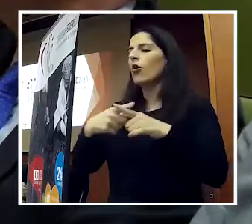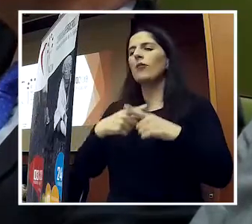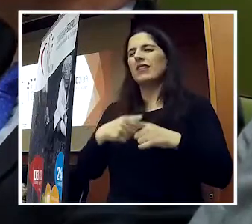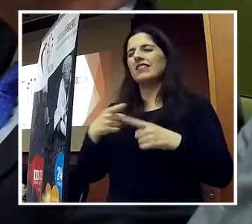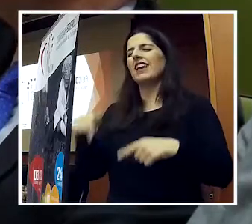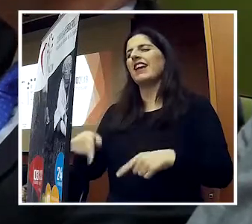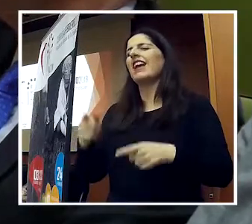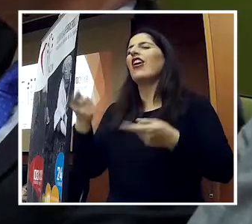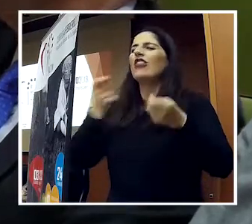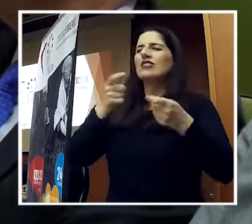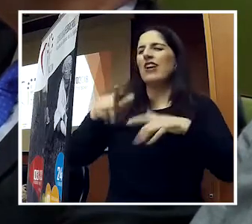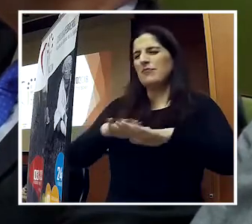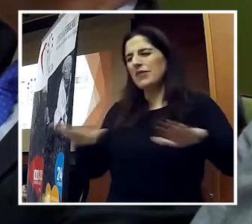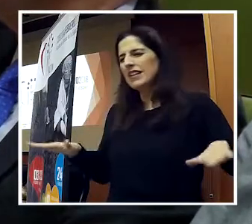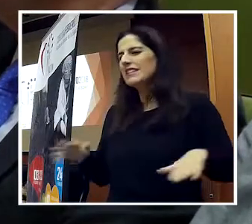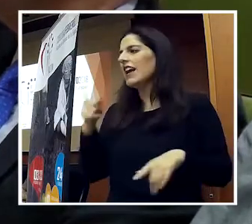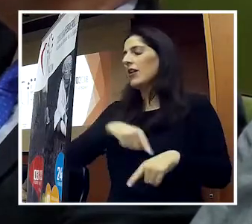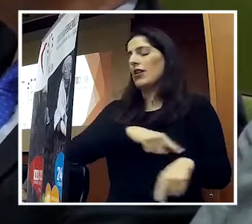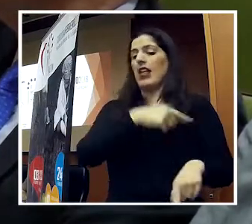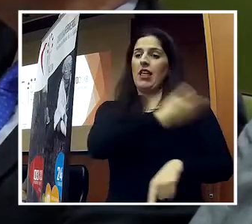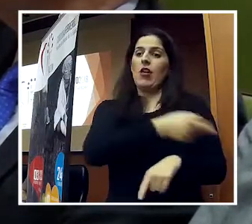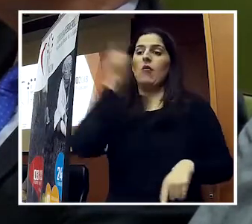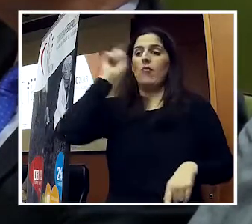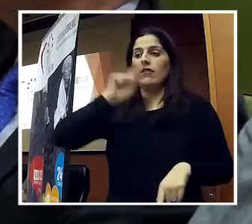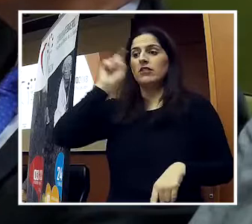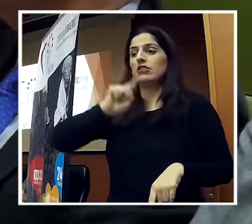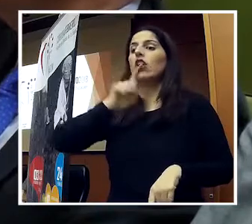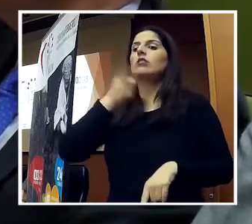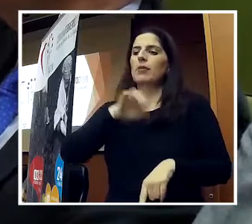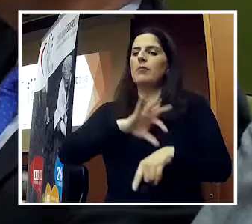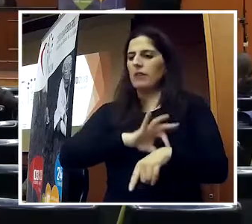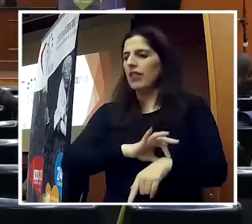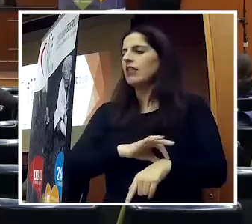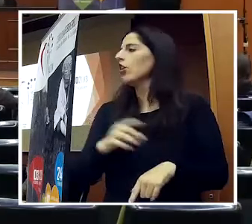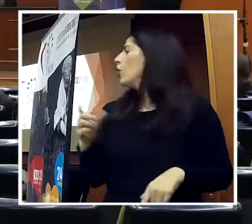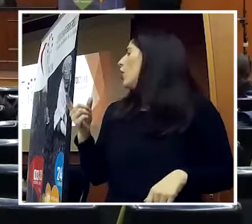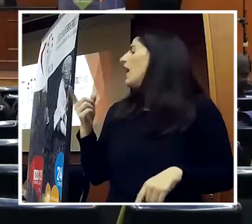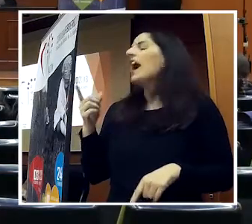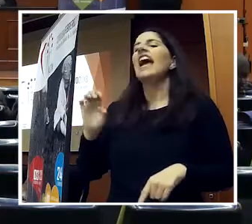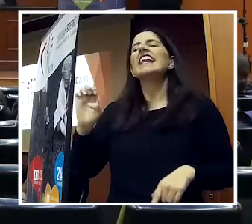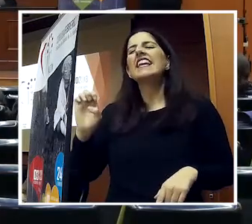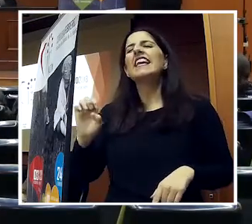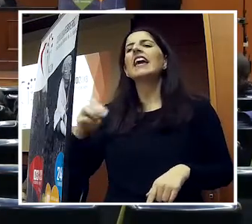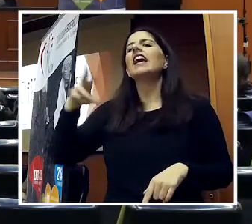mesa con el profesor y doctor Enrique Martín Riobó.